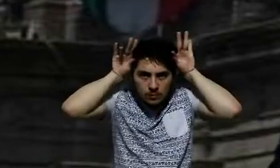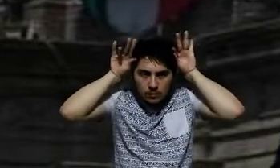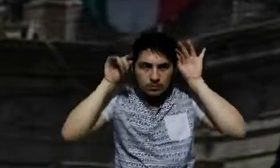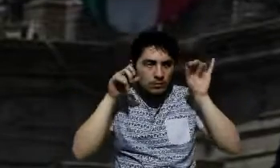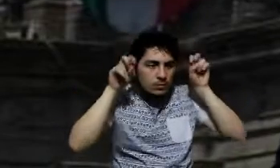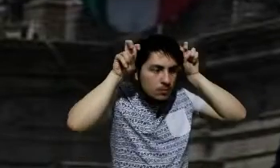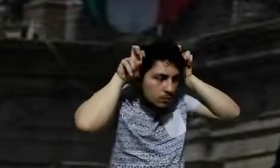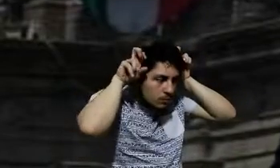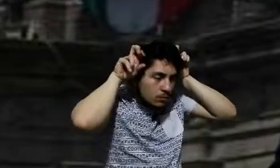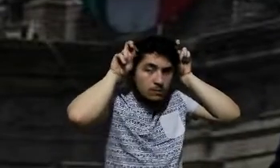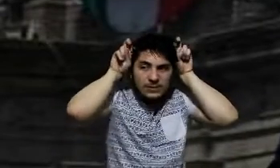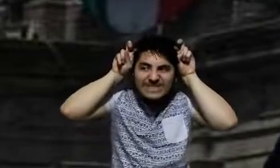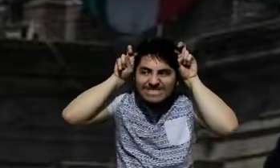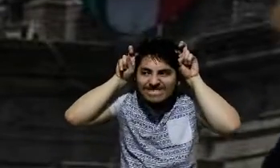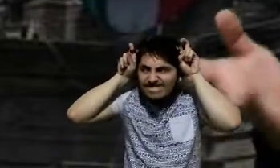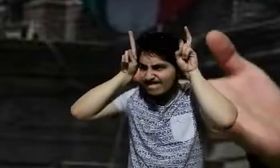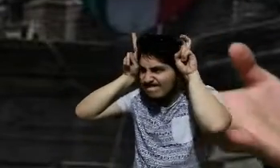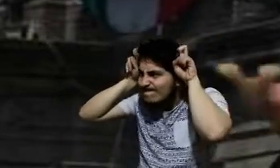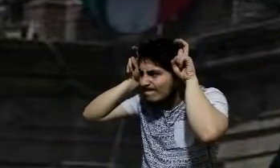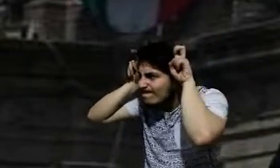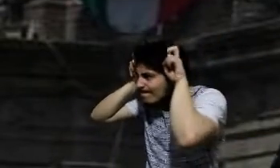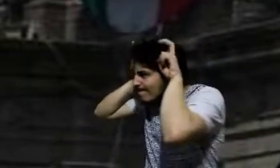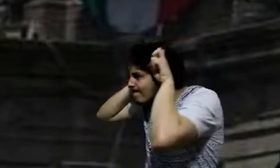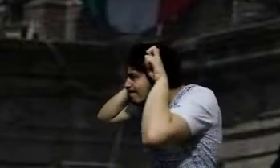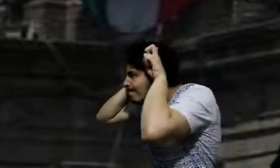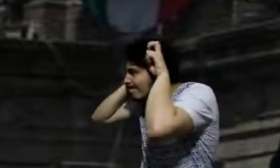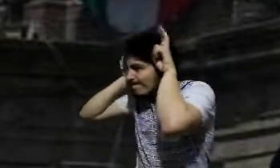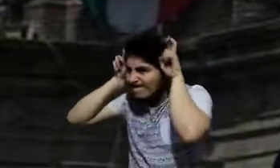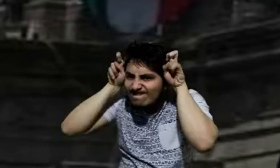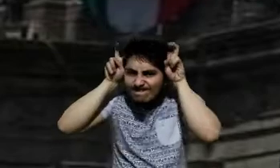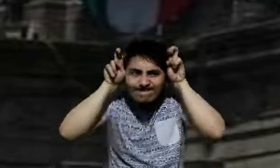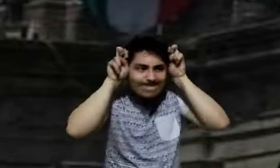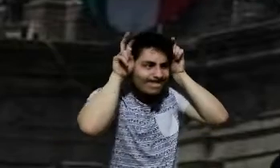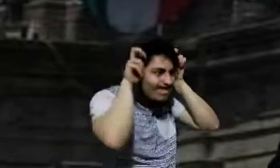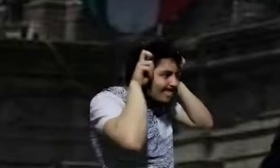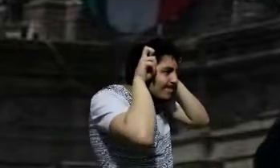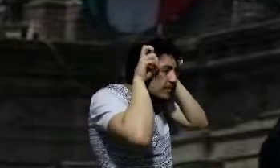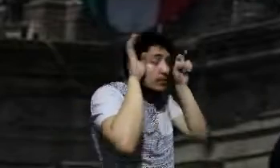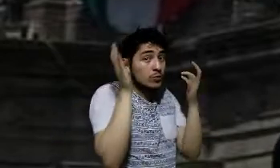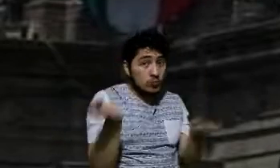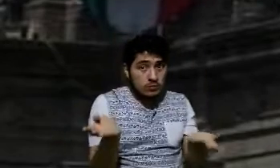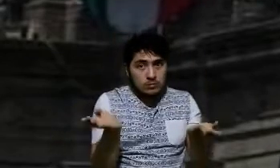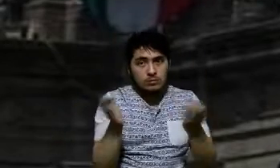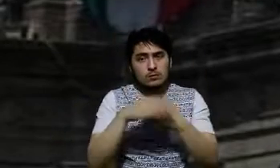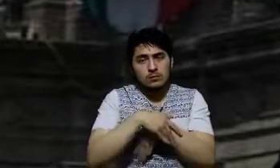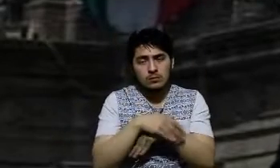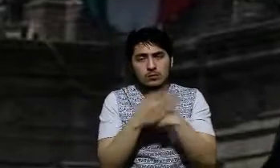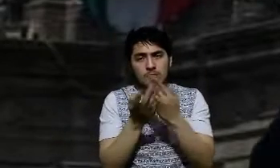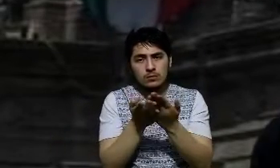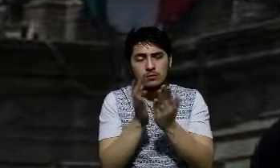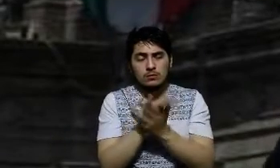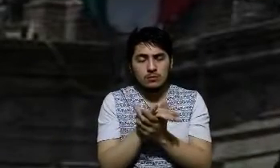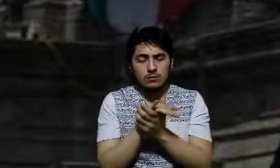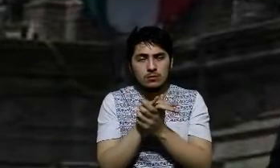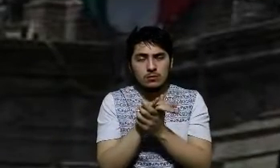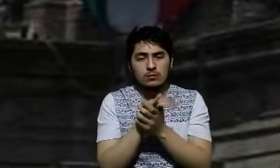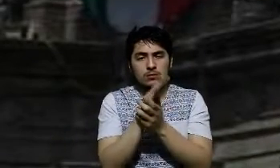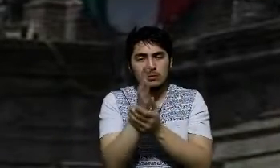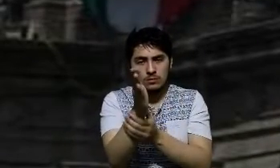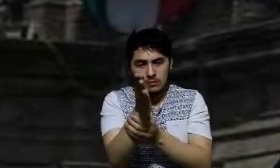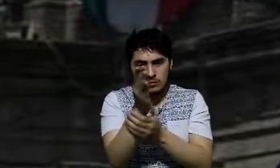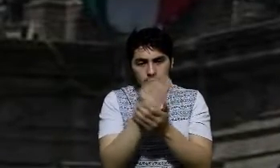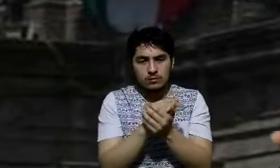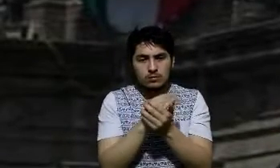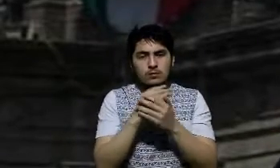ningún problema, porque no crean que voy a durar para siempre, o sea, dura 6 años, a duras penas voy a